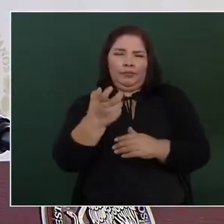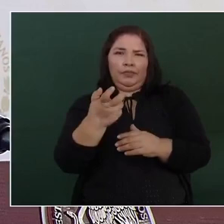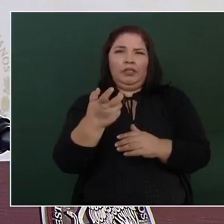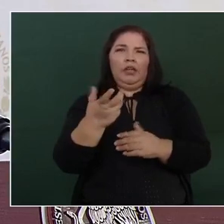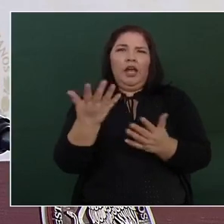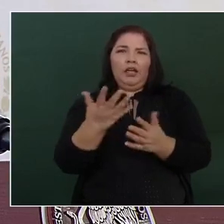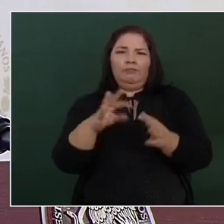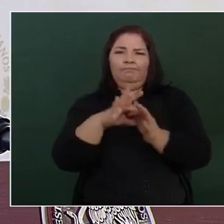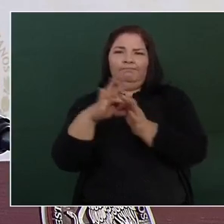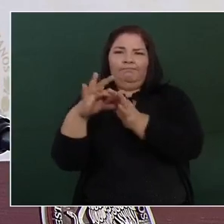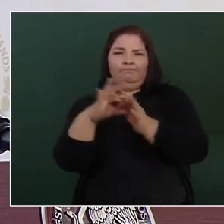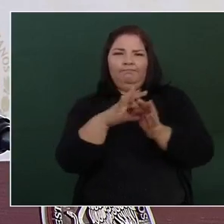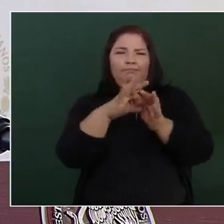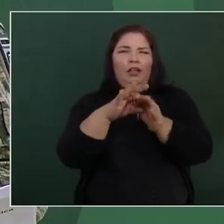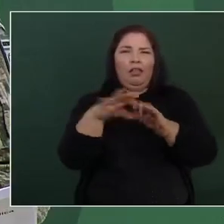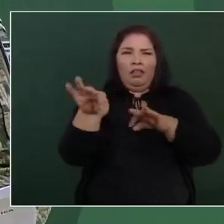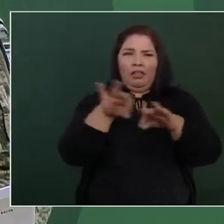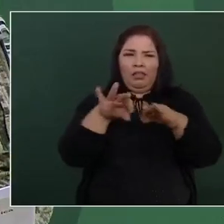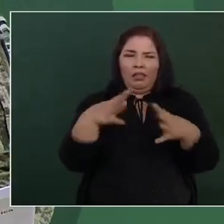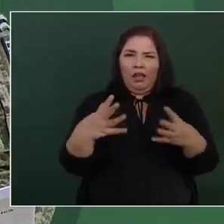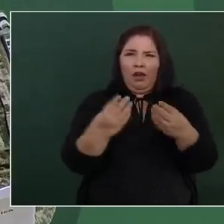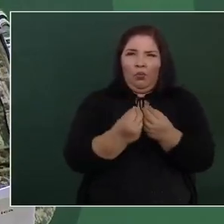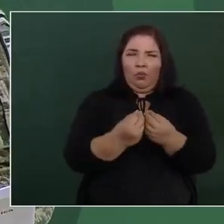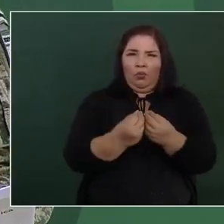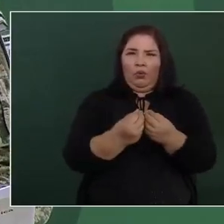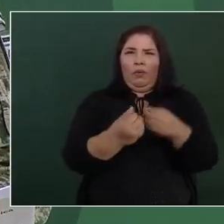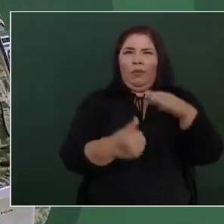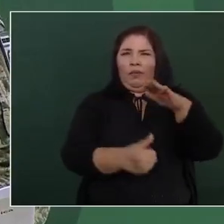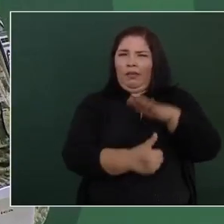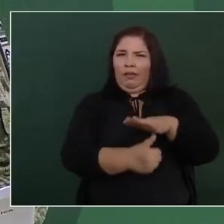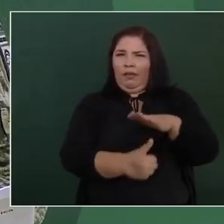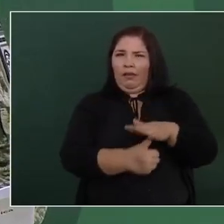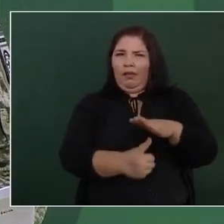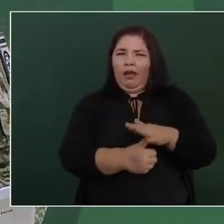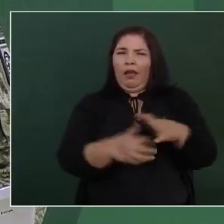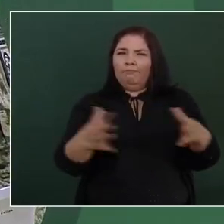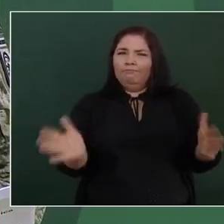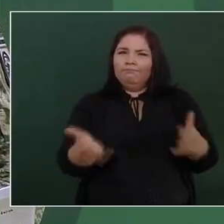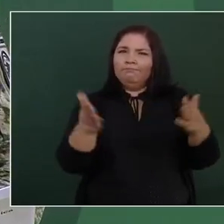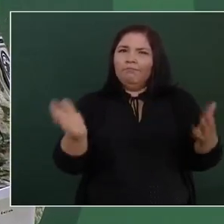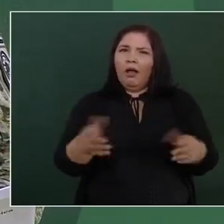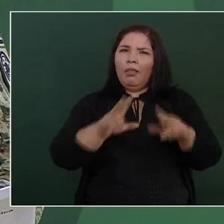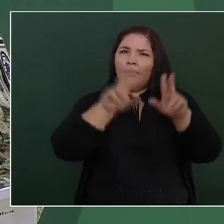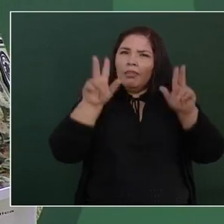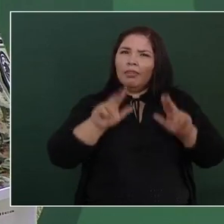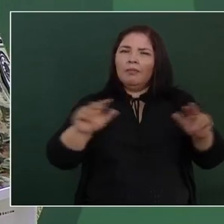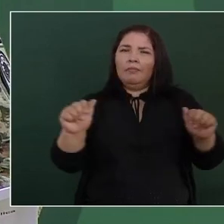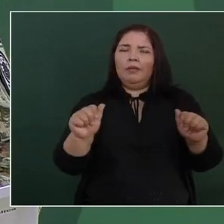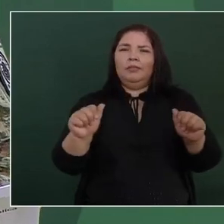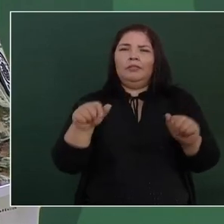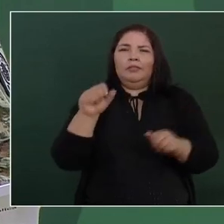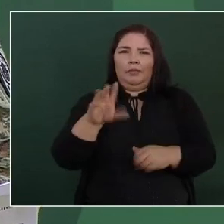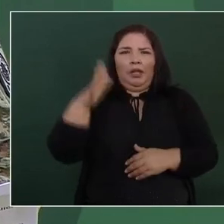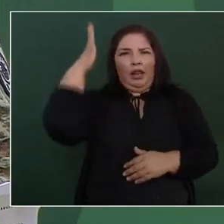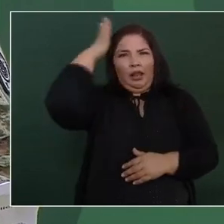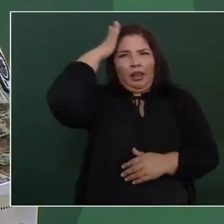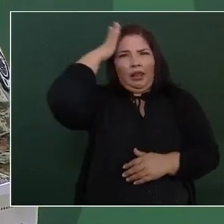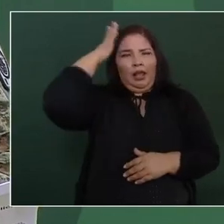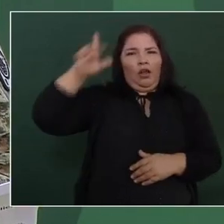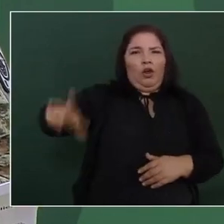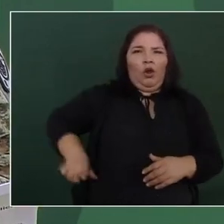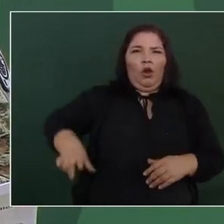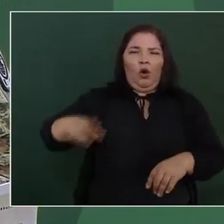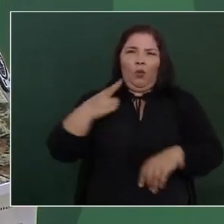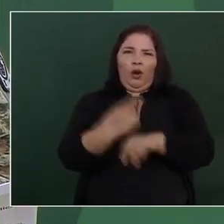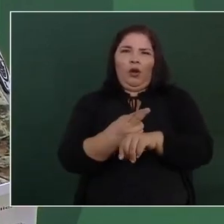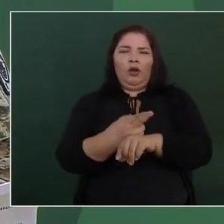la coordinación de acciones desde la mesa de construcción de paz, que como mencioné lidera el señor gobernador,